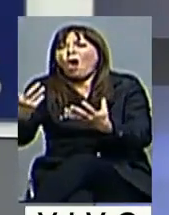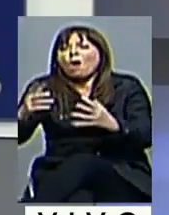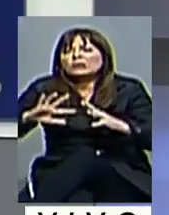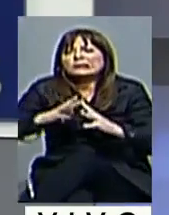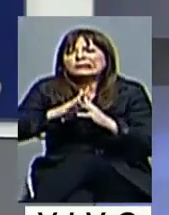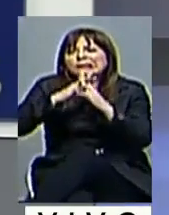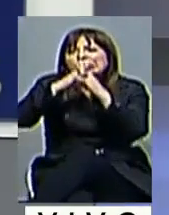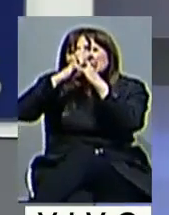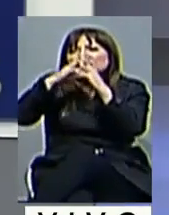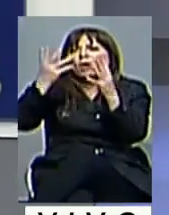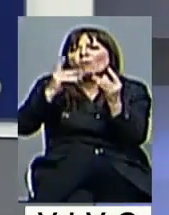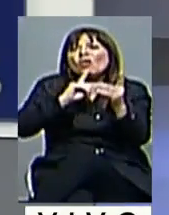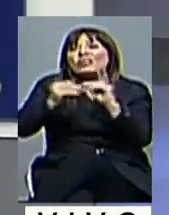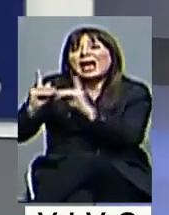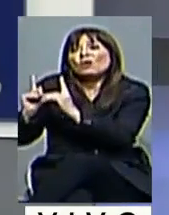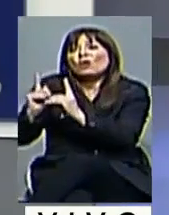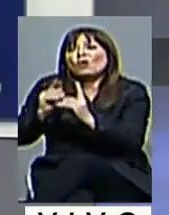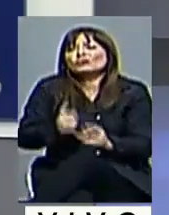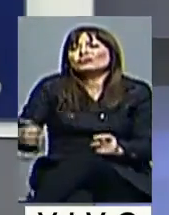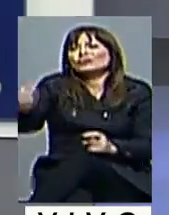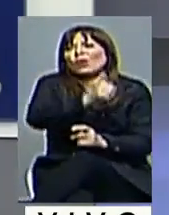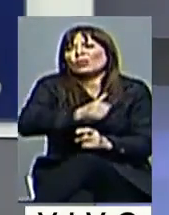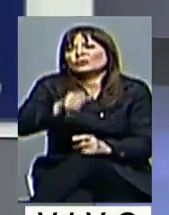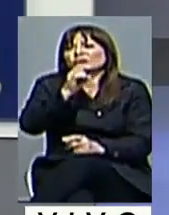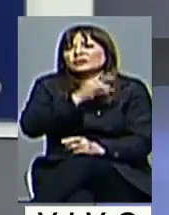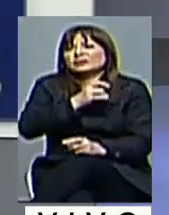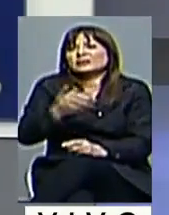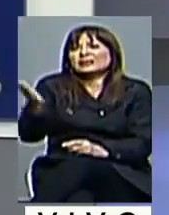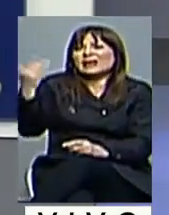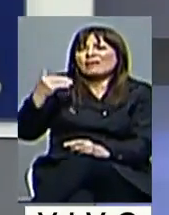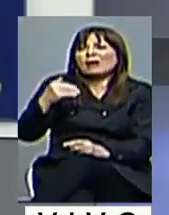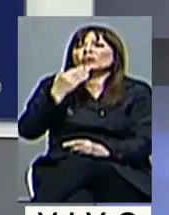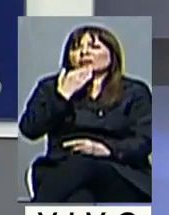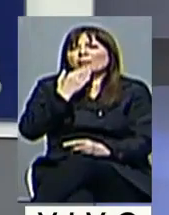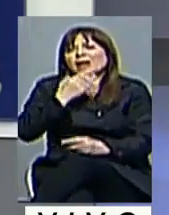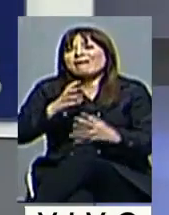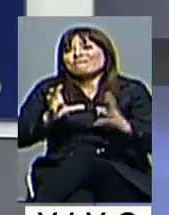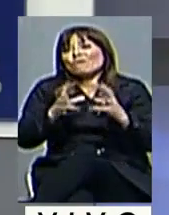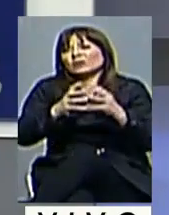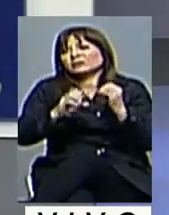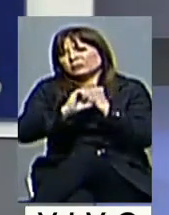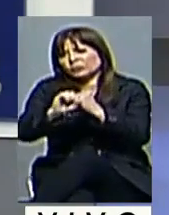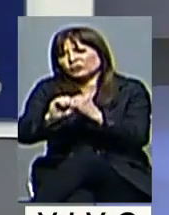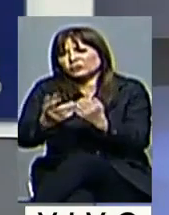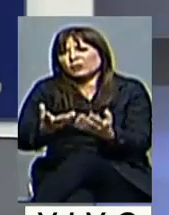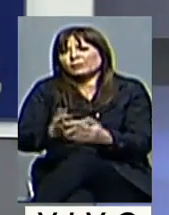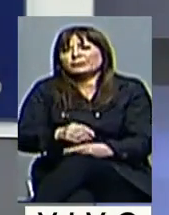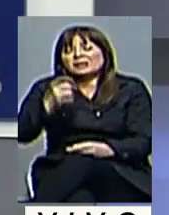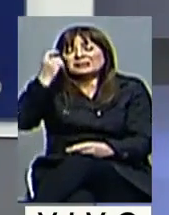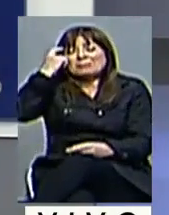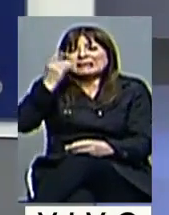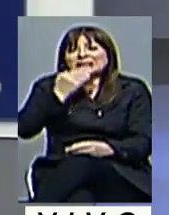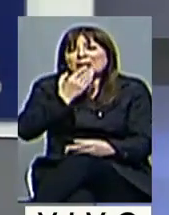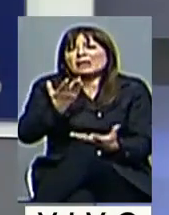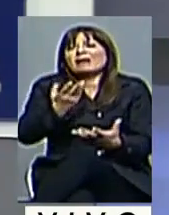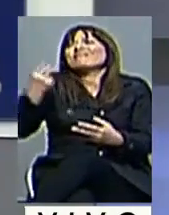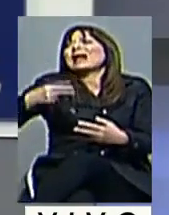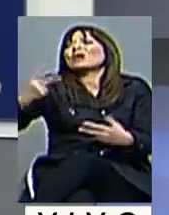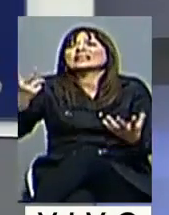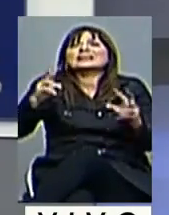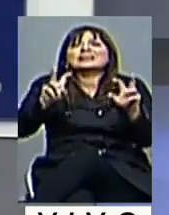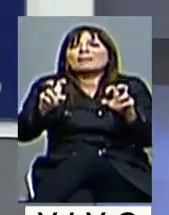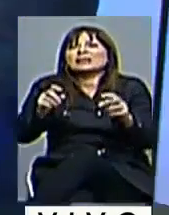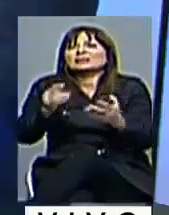articula el diálogo entre todos, entre Chile Vamos y entre también aquellas que son las fuerzas de oposición. Se piense, por ejemplo, en temas valóricos, en